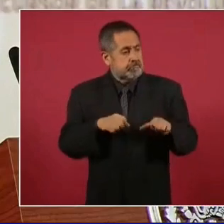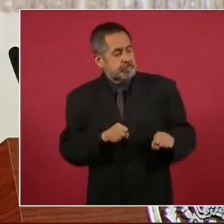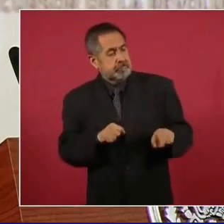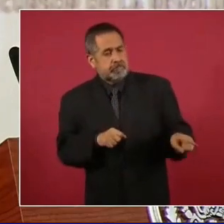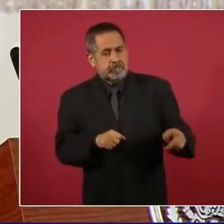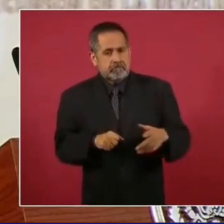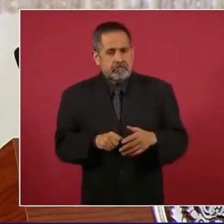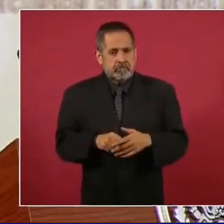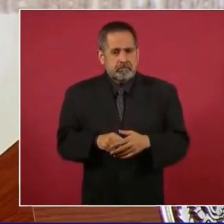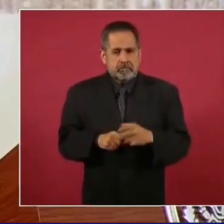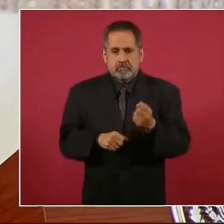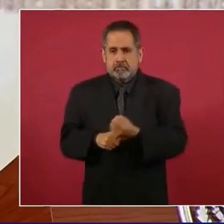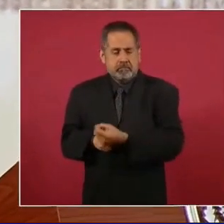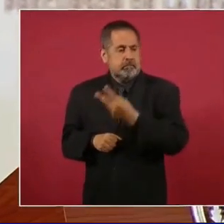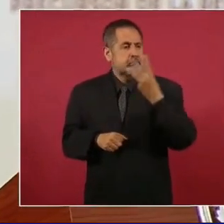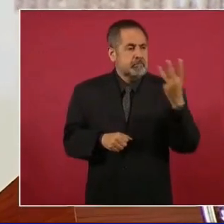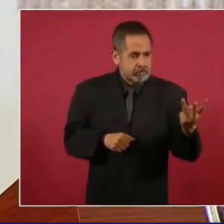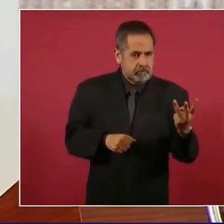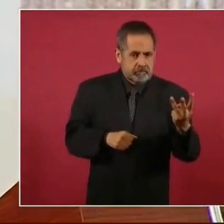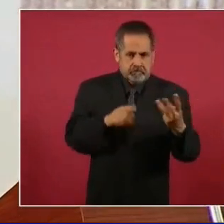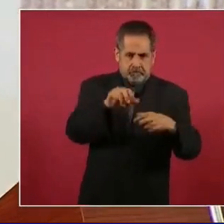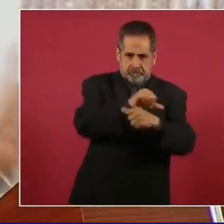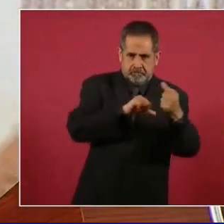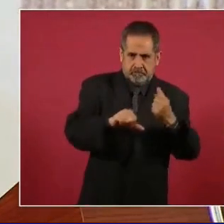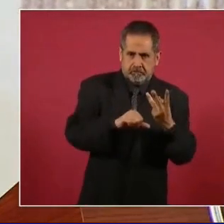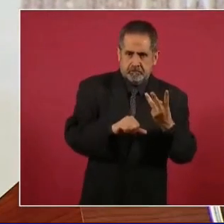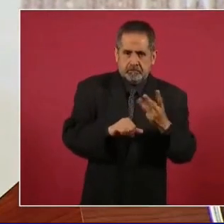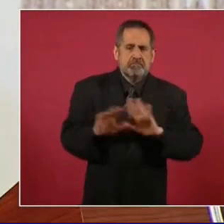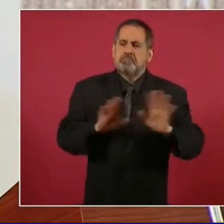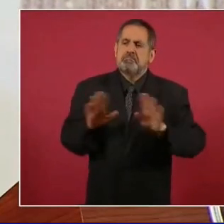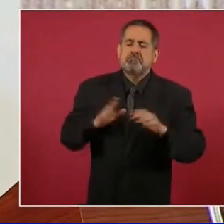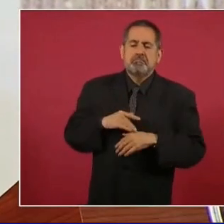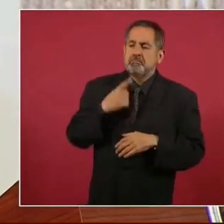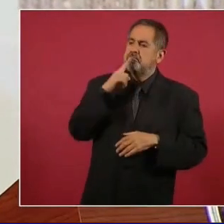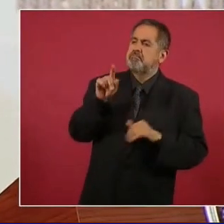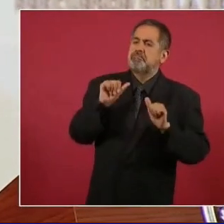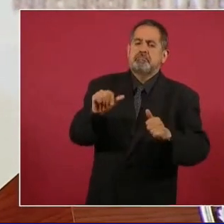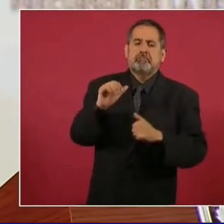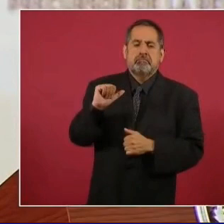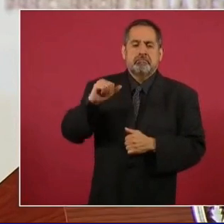porque mando las ternas y se amparan.